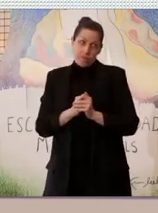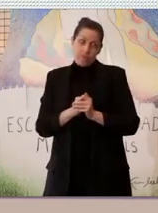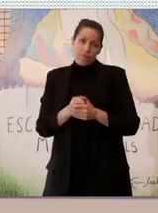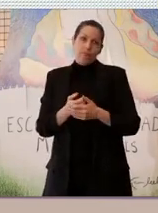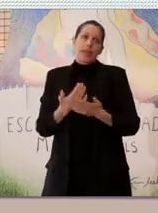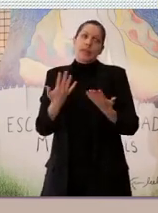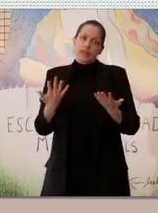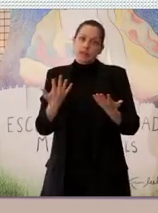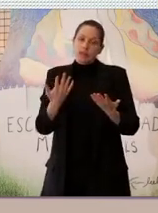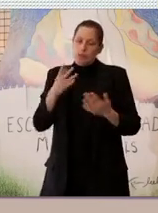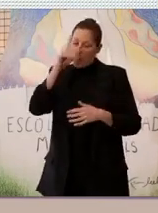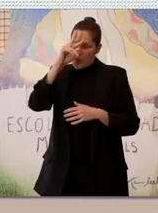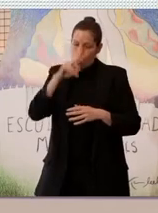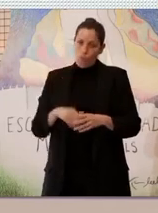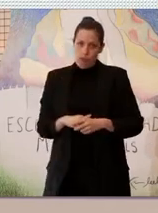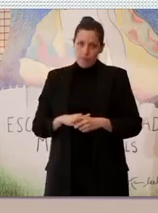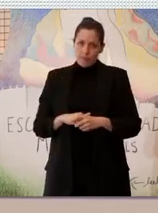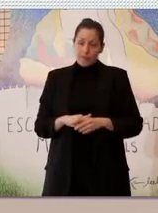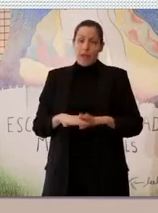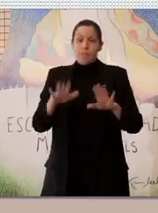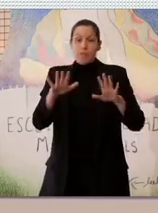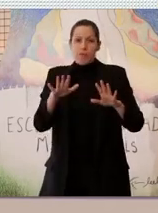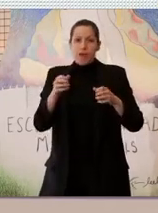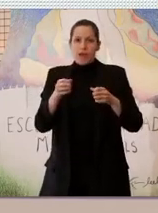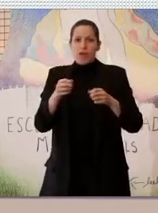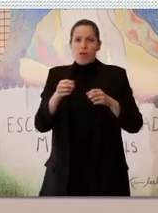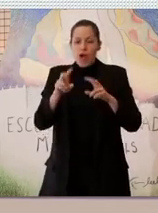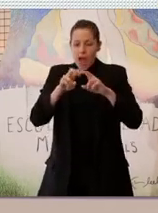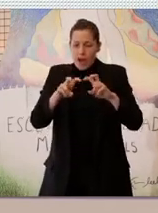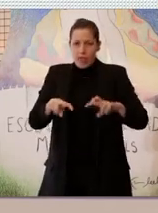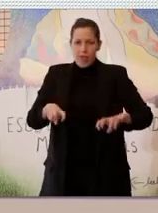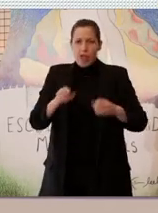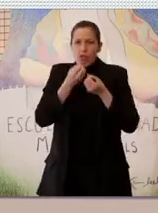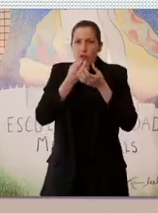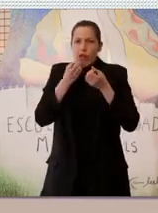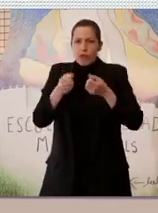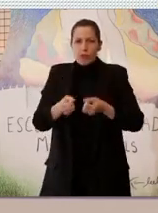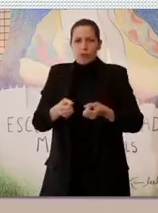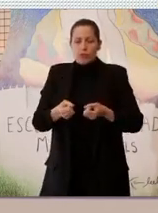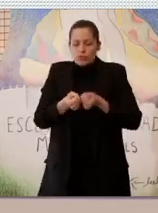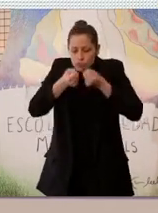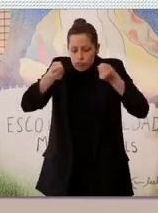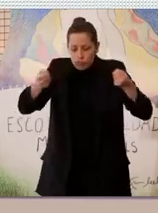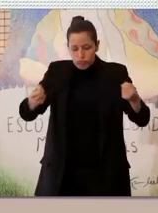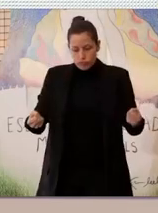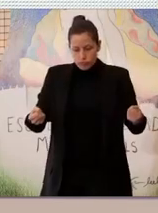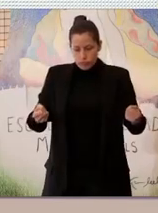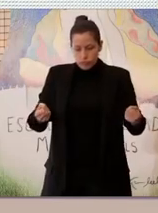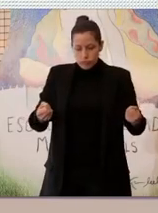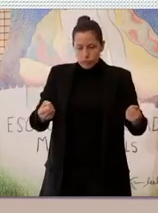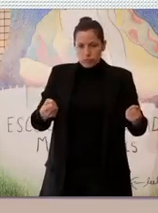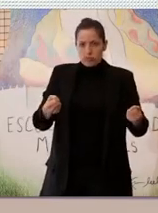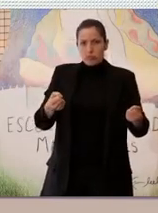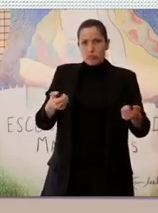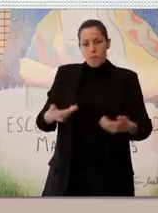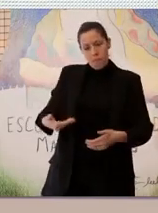macrodatos, preocupan mucho. Si vamos al microdato, por ejemplo, entre las órdenes de protección solicitadas y las concedidas,